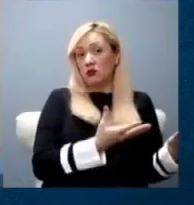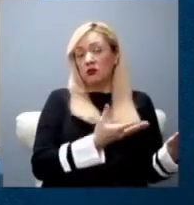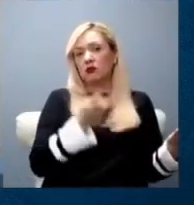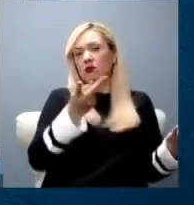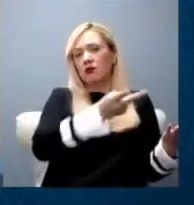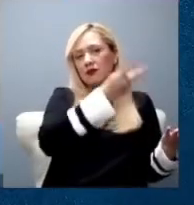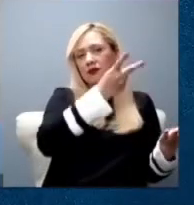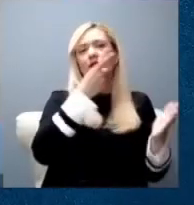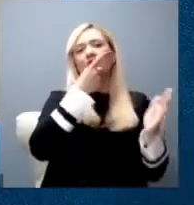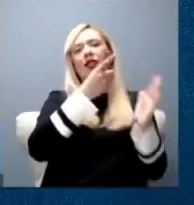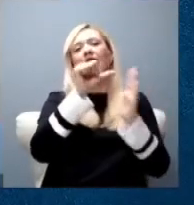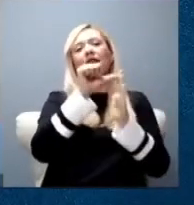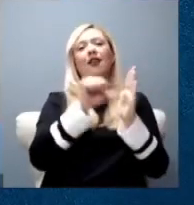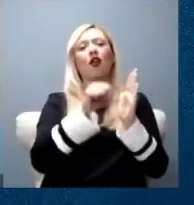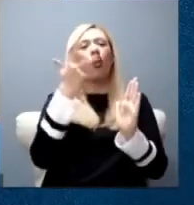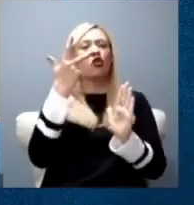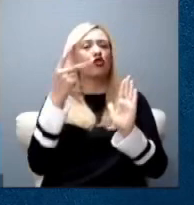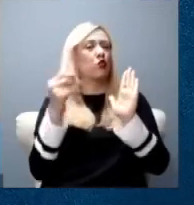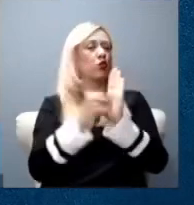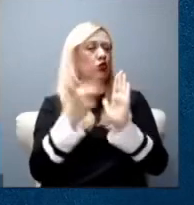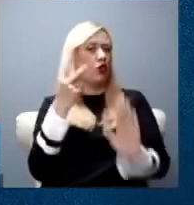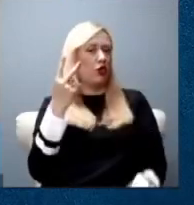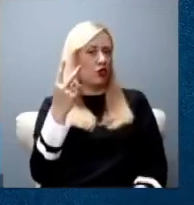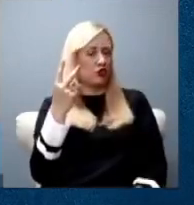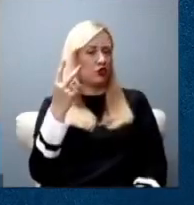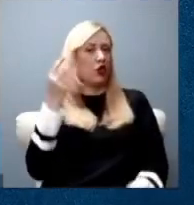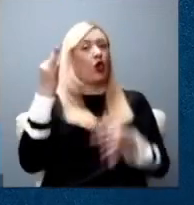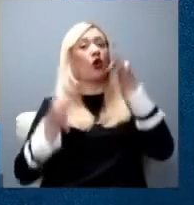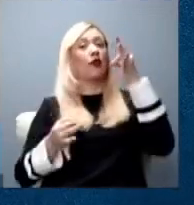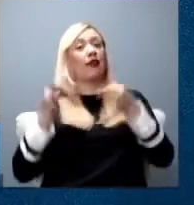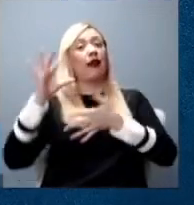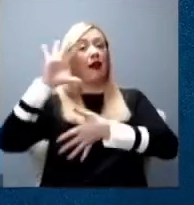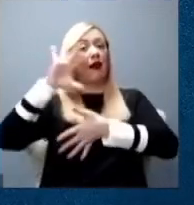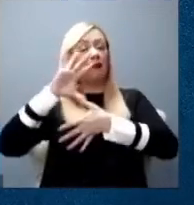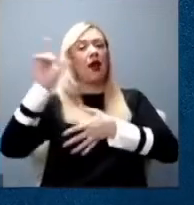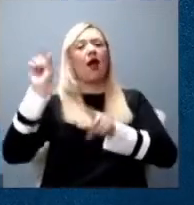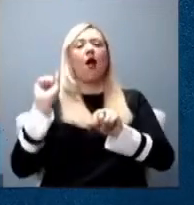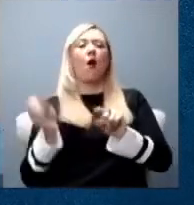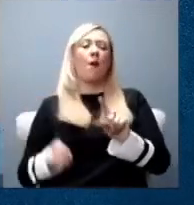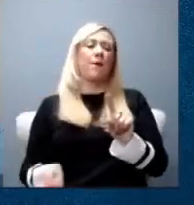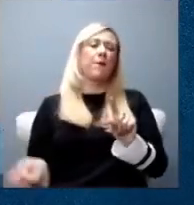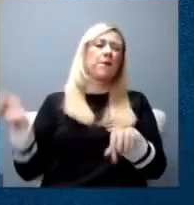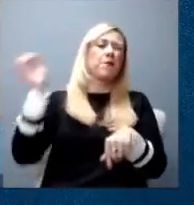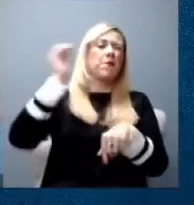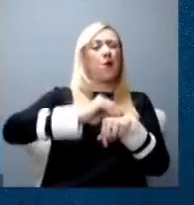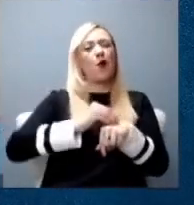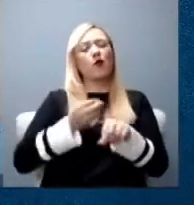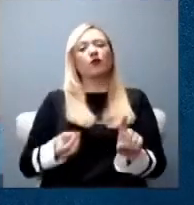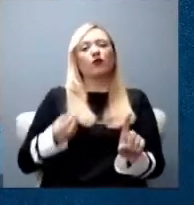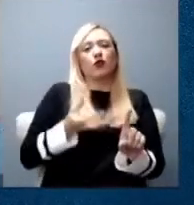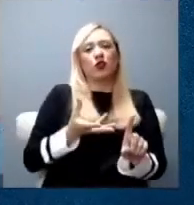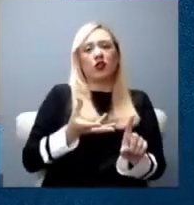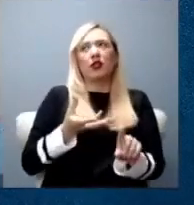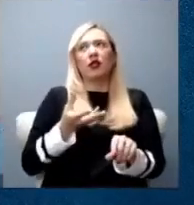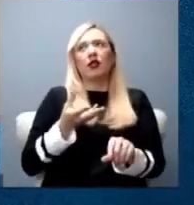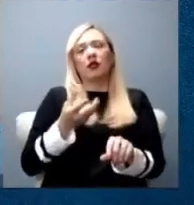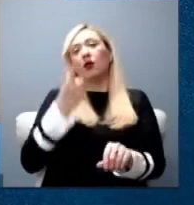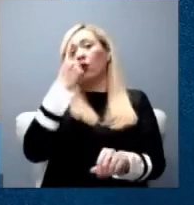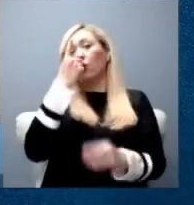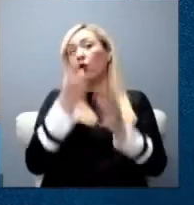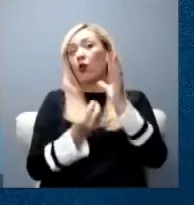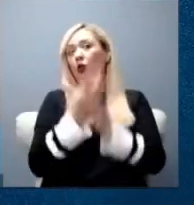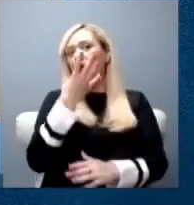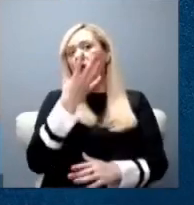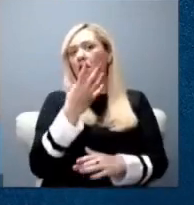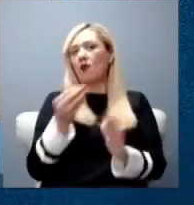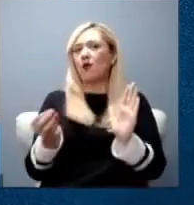artículo 8.2. De hecho, la Corte Interamericana agregó, si se quiere, una obligación nueva a las que